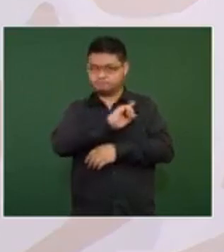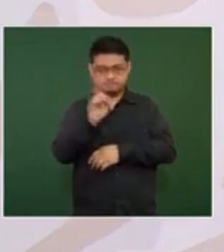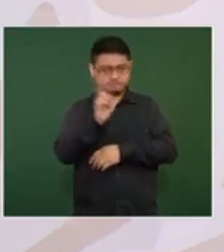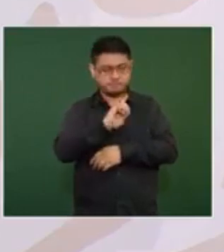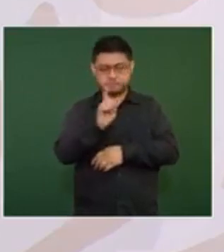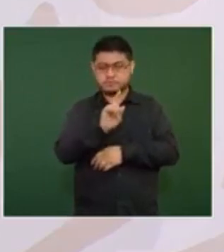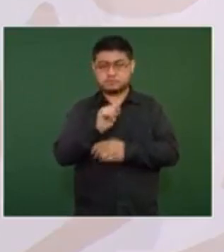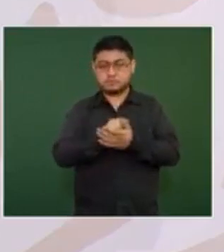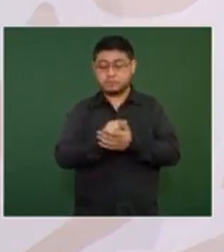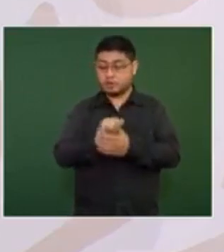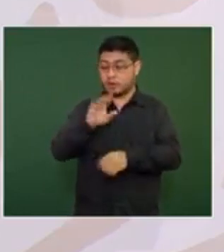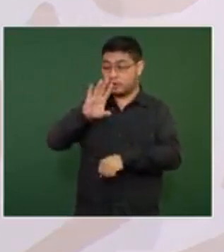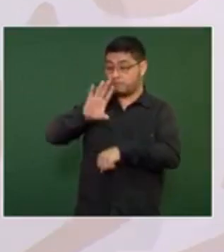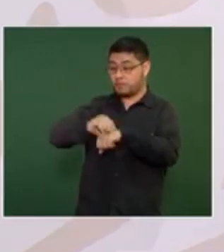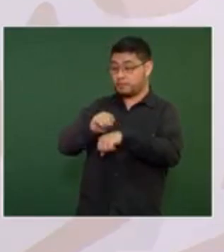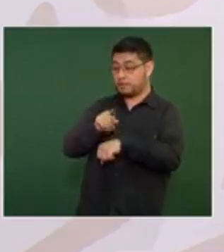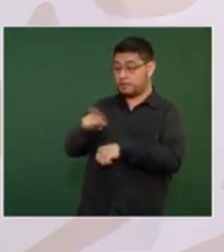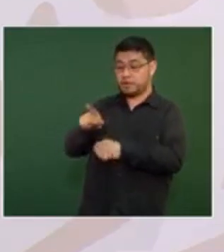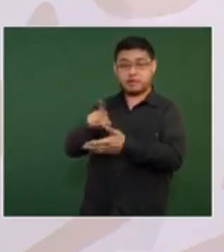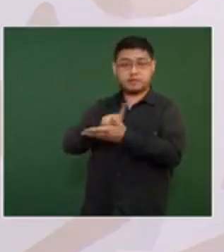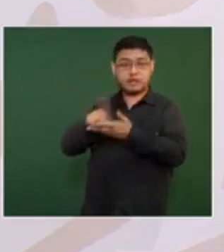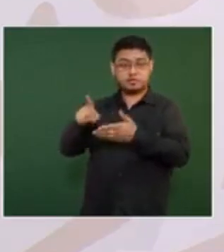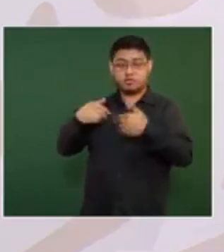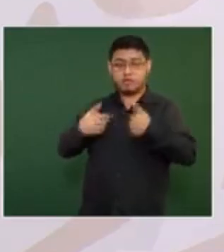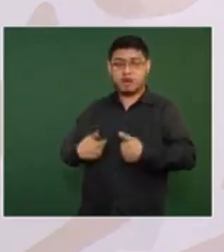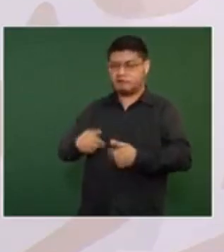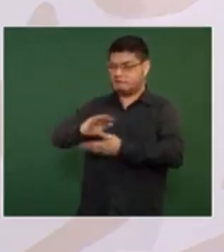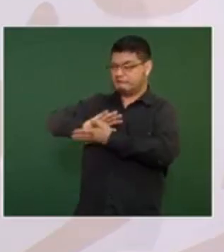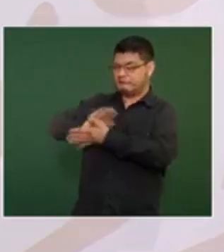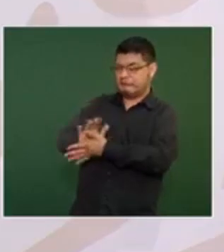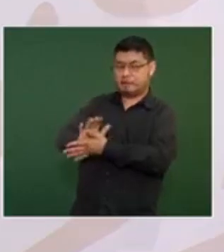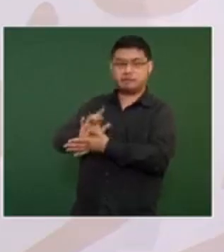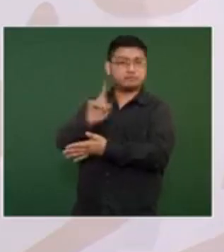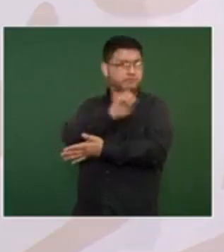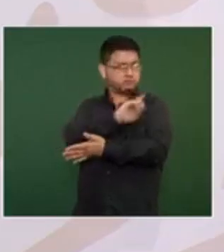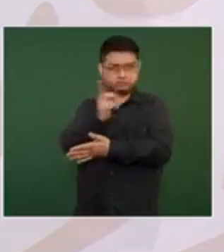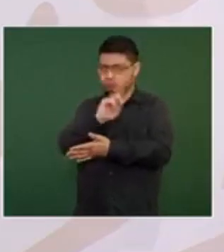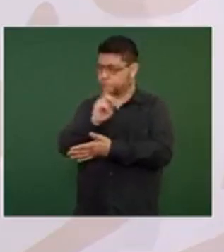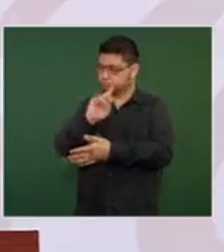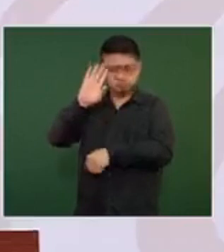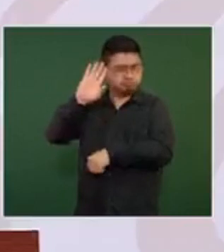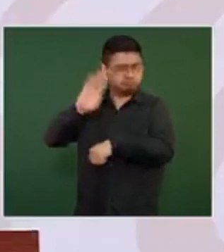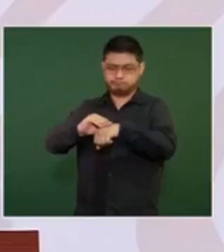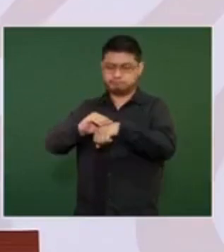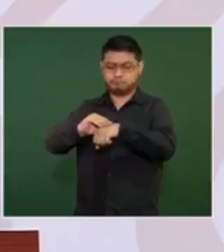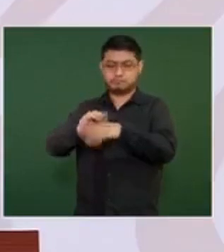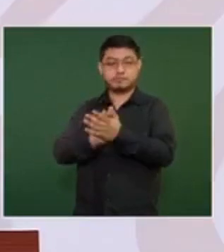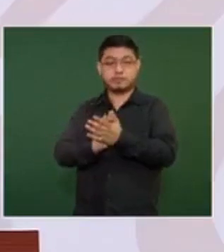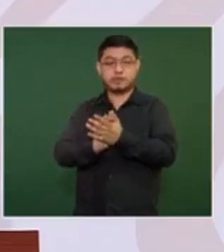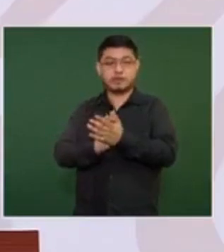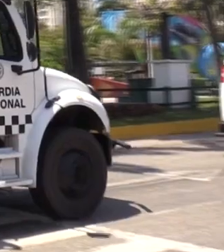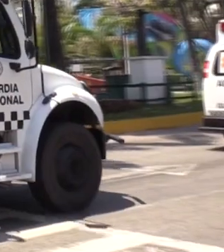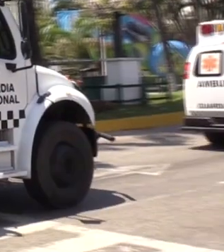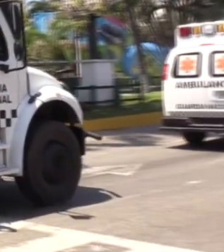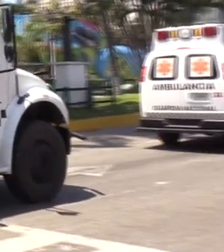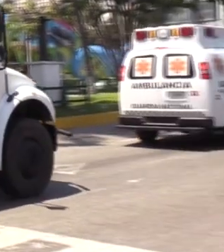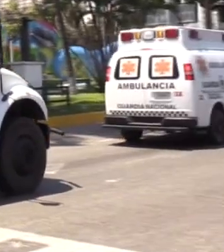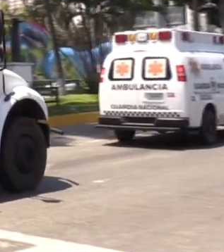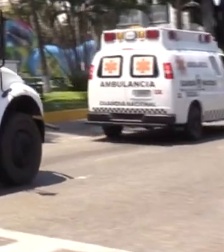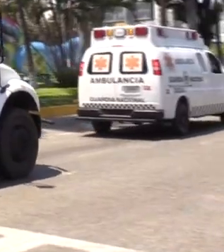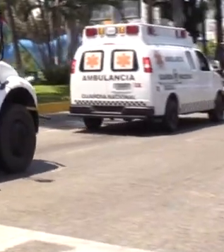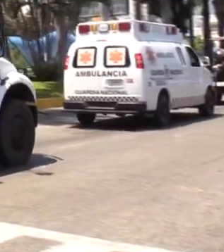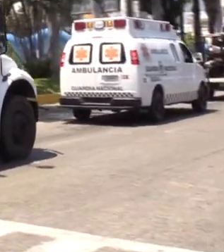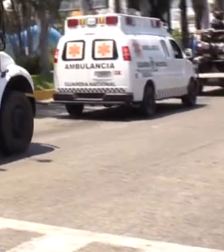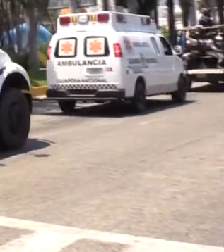tolera la violación de los derechos humanos y tampoco existe un narco Estado. El gobierno